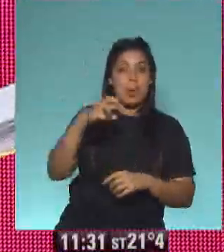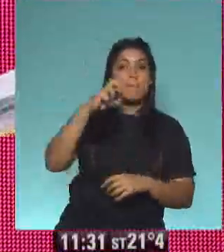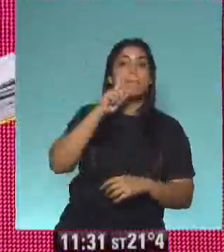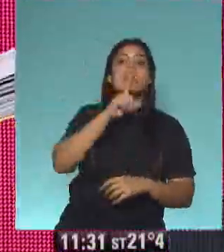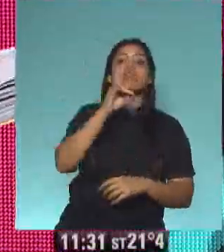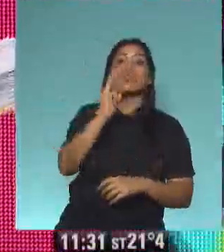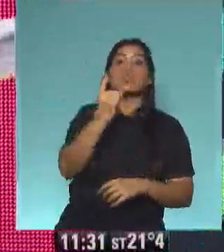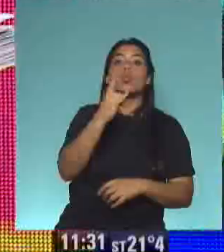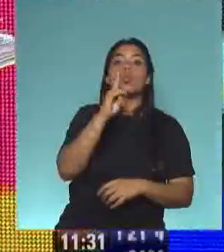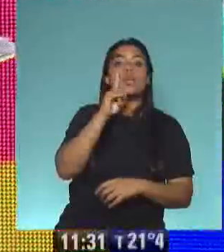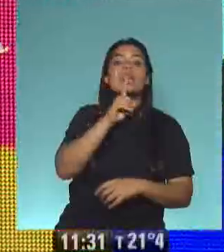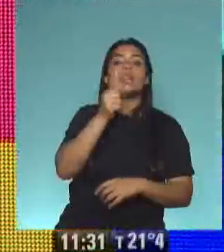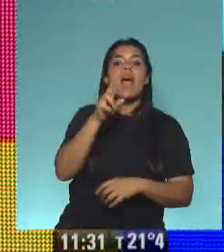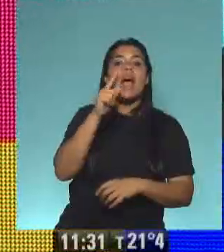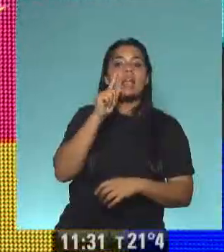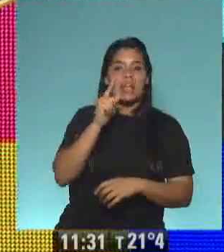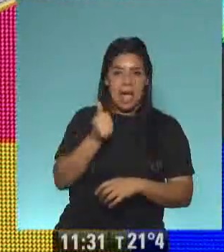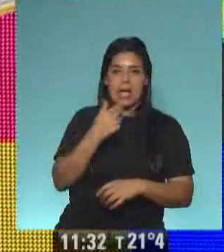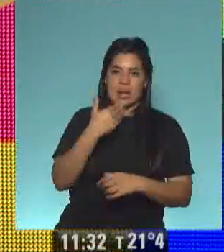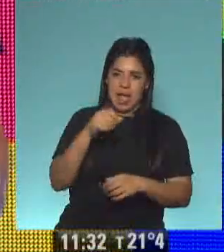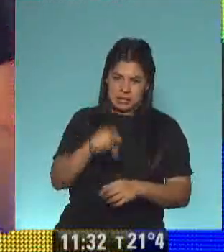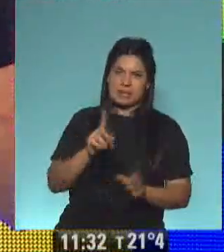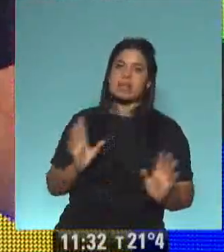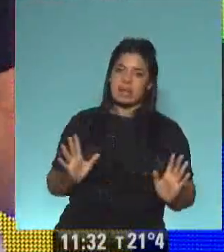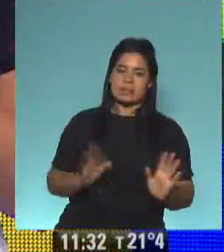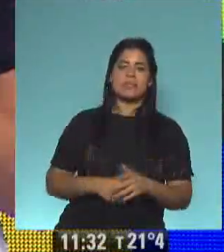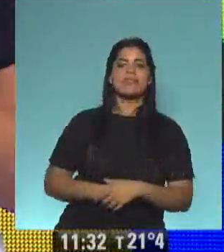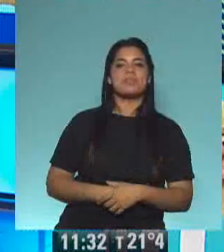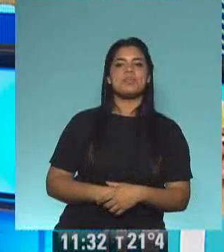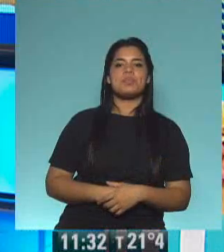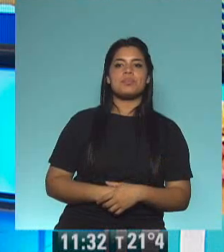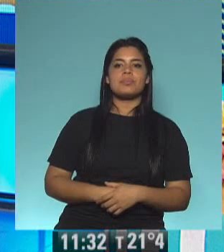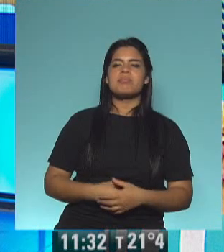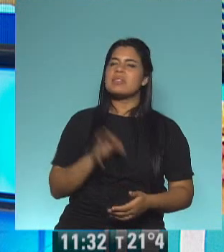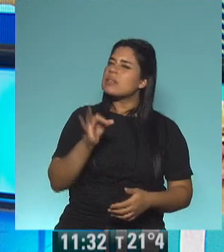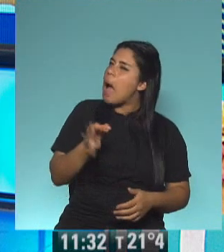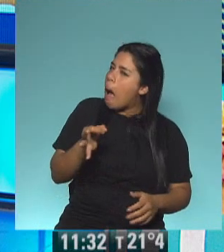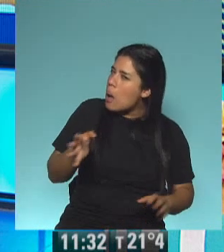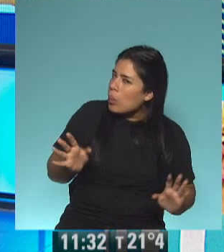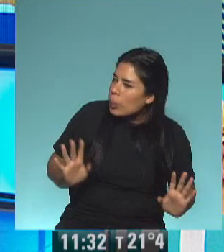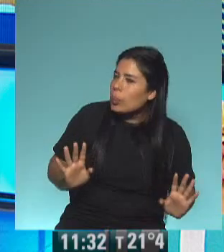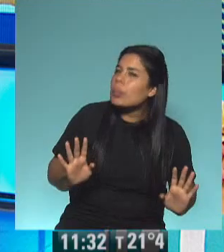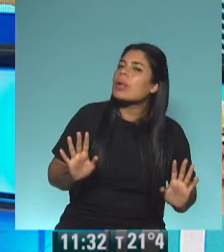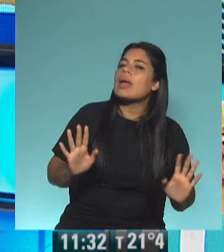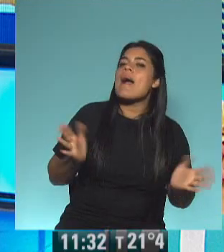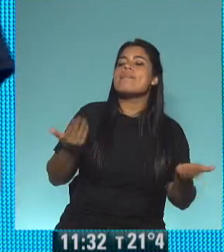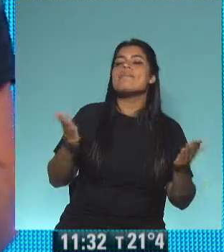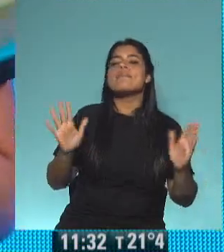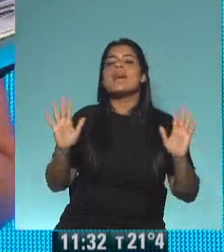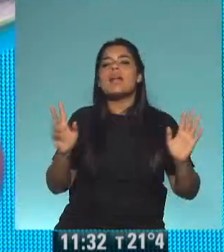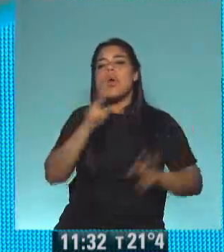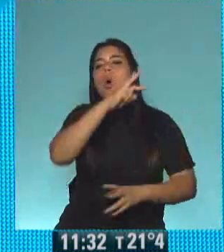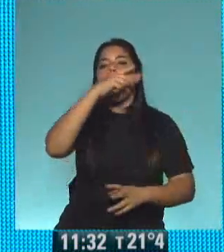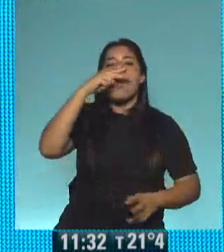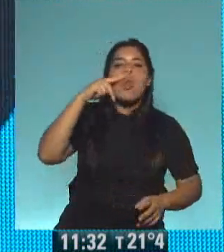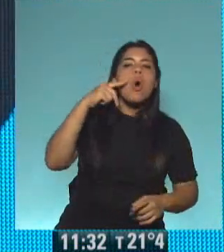nervio olfativo y en el cerebro también es que reconocemos esos olores. Muy bien. ¿Y saben cuántos aromas